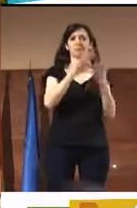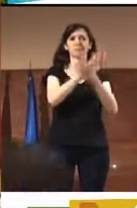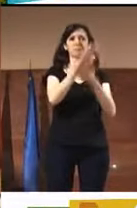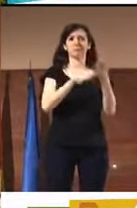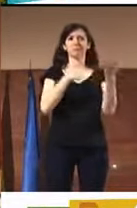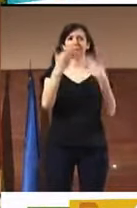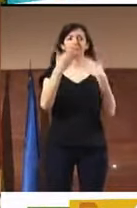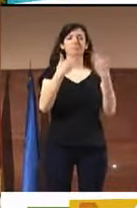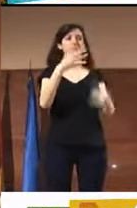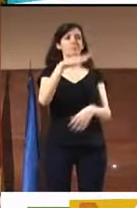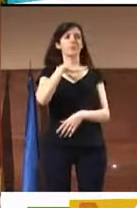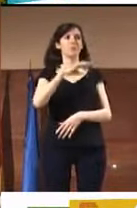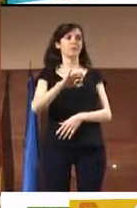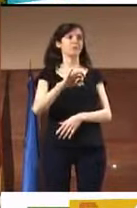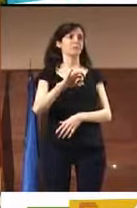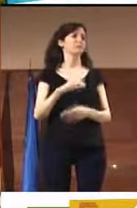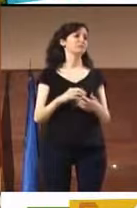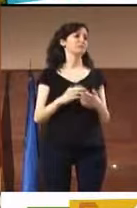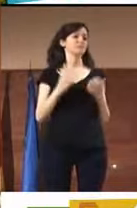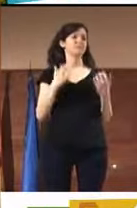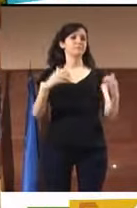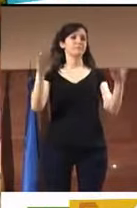Muchas gracias a todos.